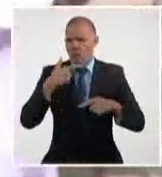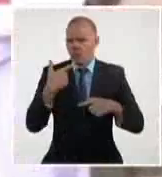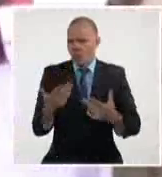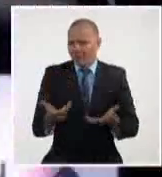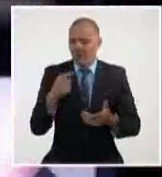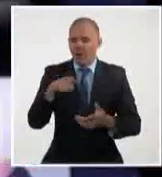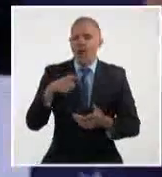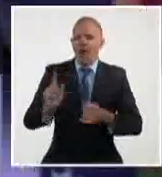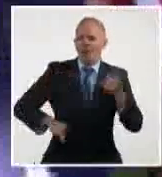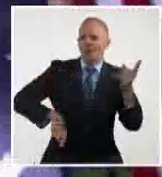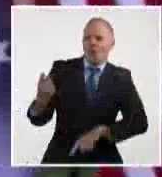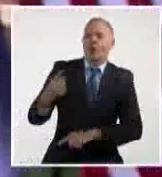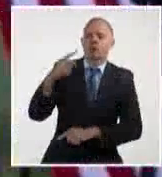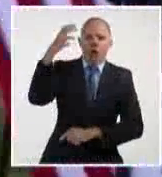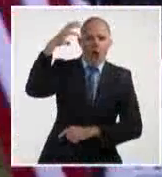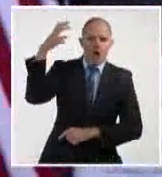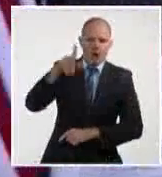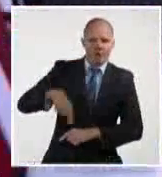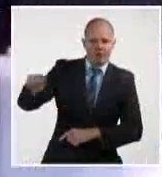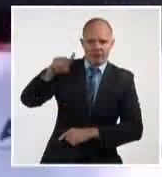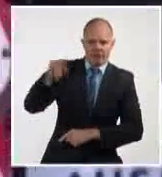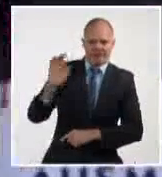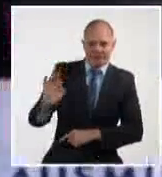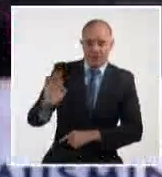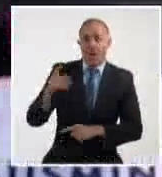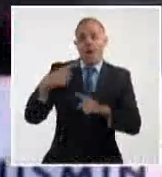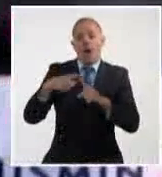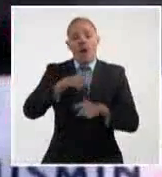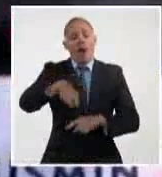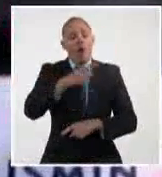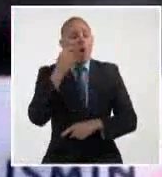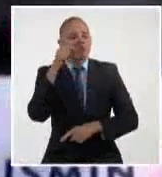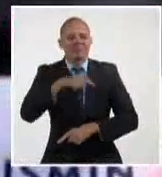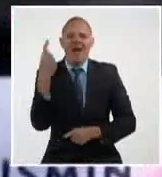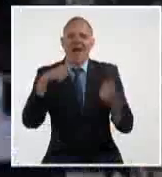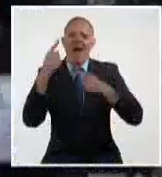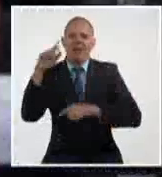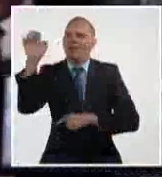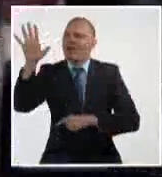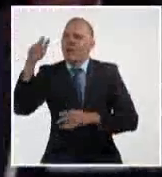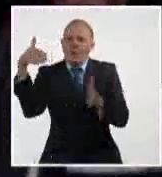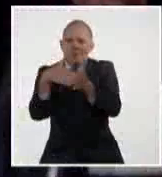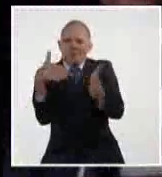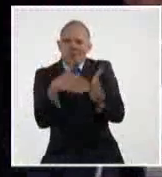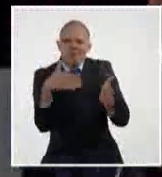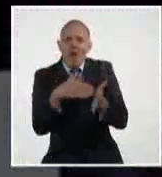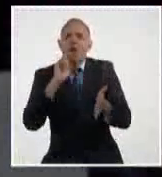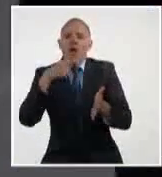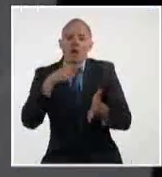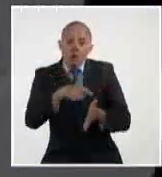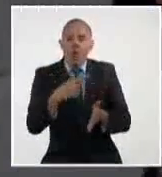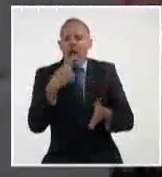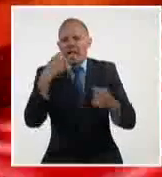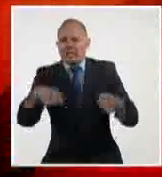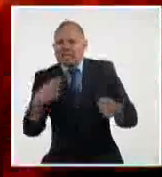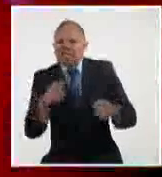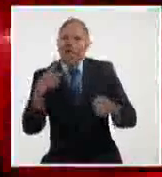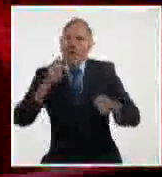corrupción gubernamental y a la expoliación de las riquezas naturales por las potencias